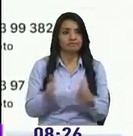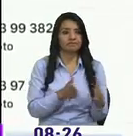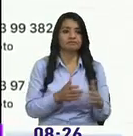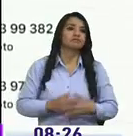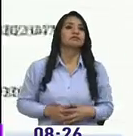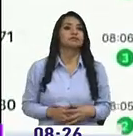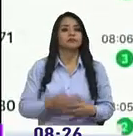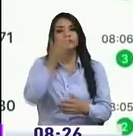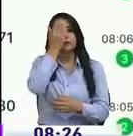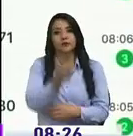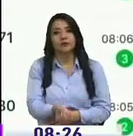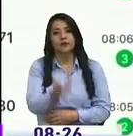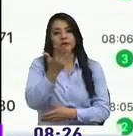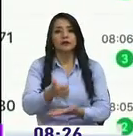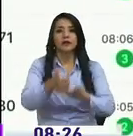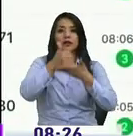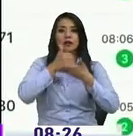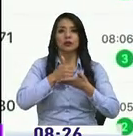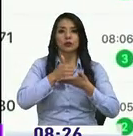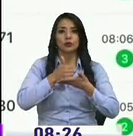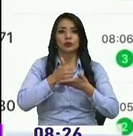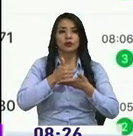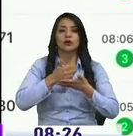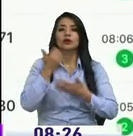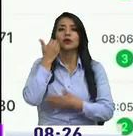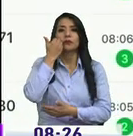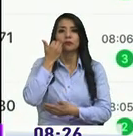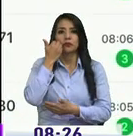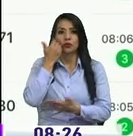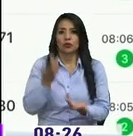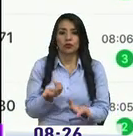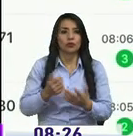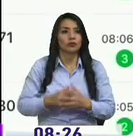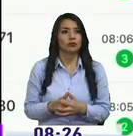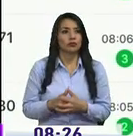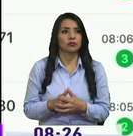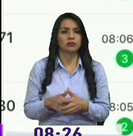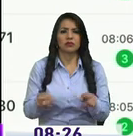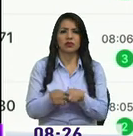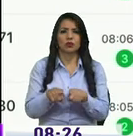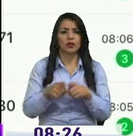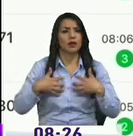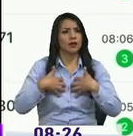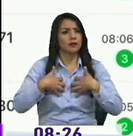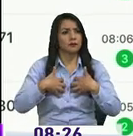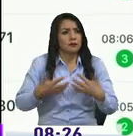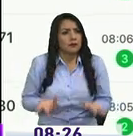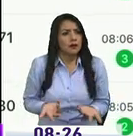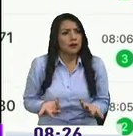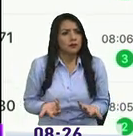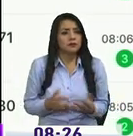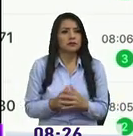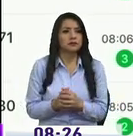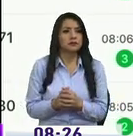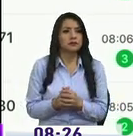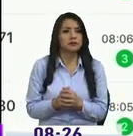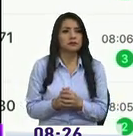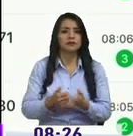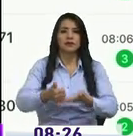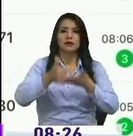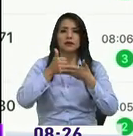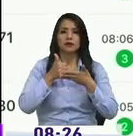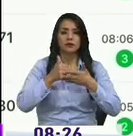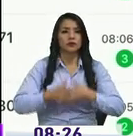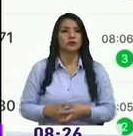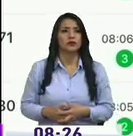dice, buenos días, quisiera que nos ayuden dándonos una mejor comodidad. No es justo que nos traten como animales, dice Chuza. Por favor, que hagan algo. Esto